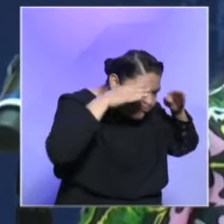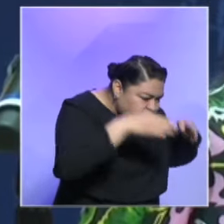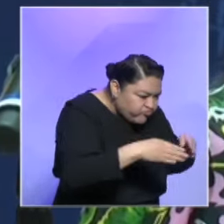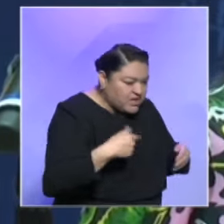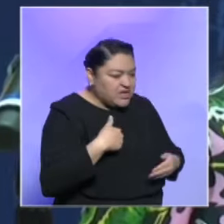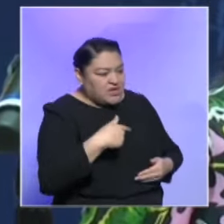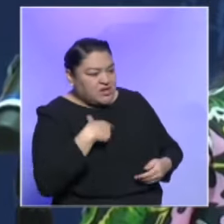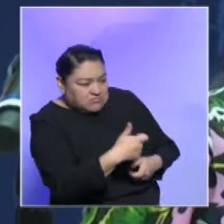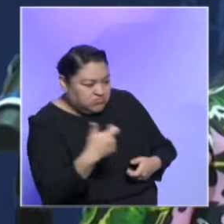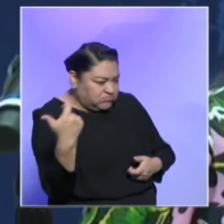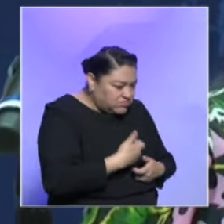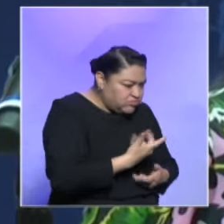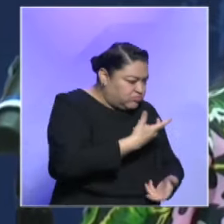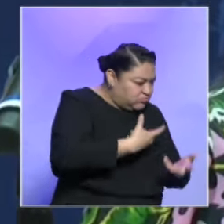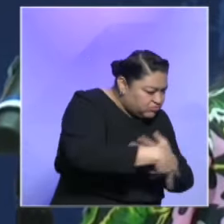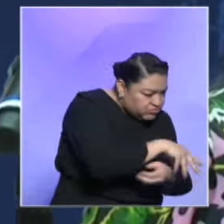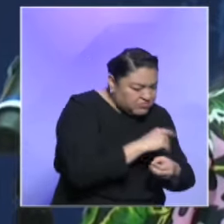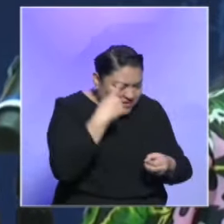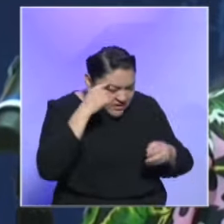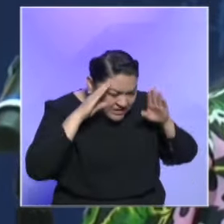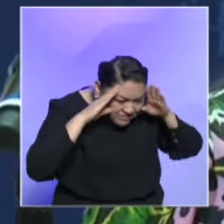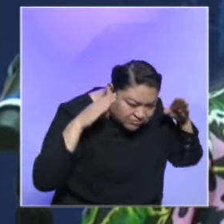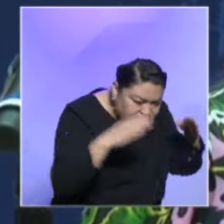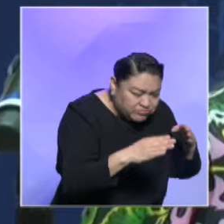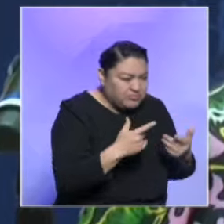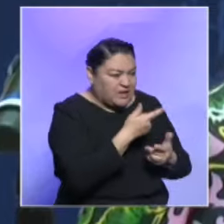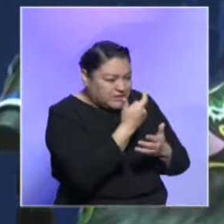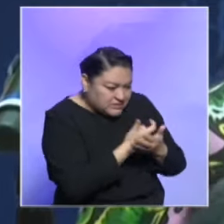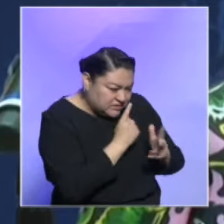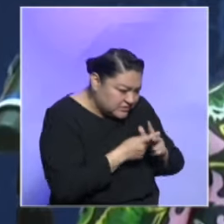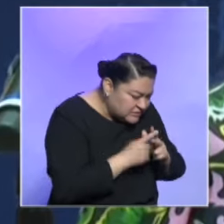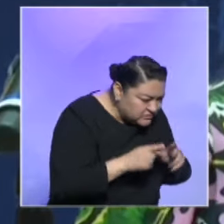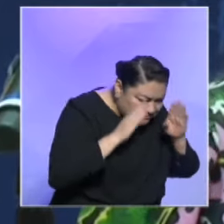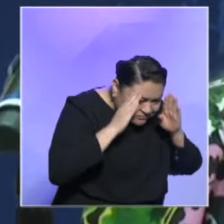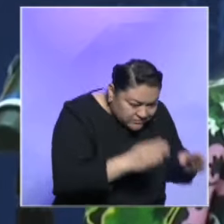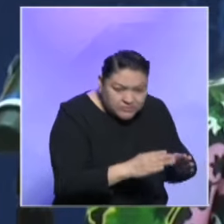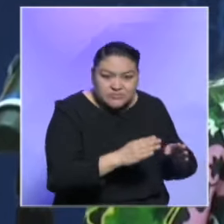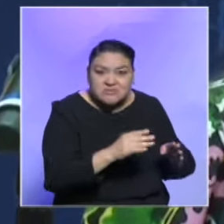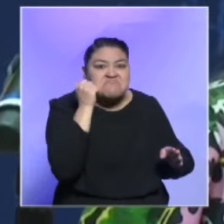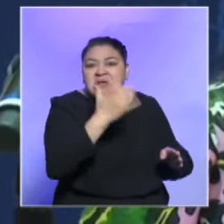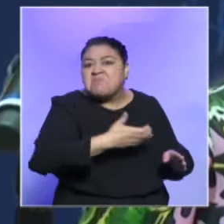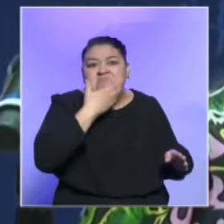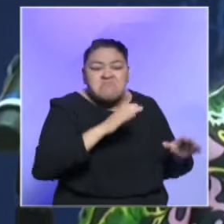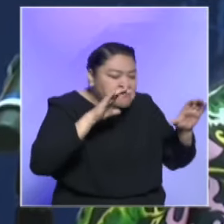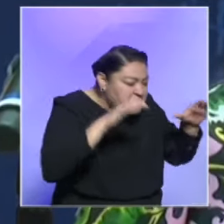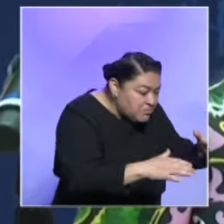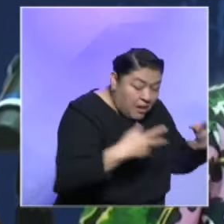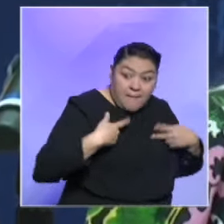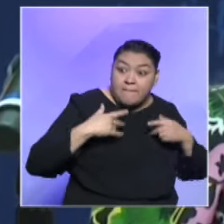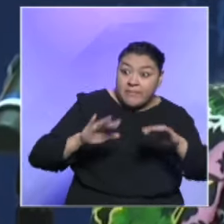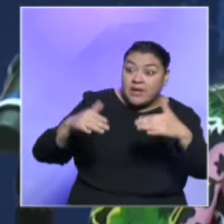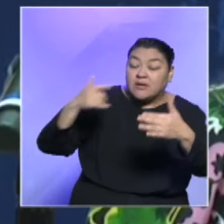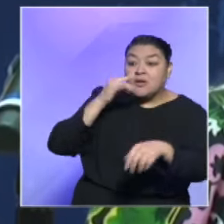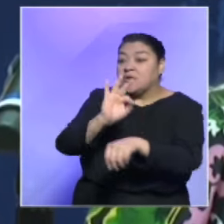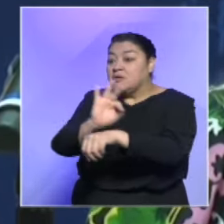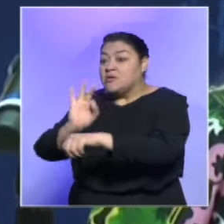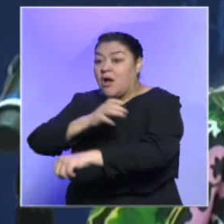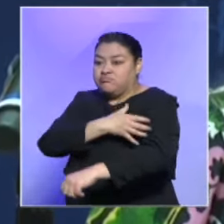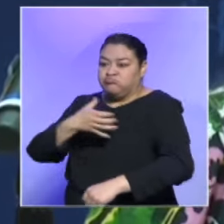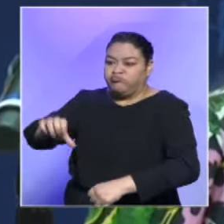el financiamiento público? ¿Qué si la fiscalización? ¿No? Pero no están pensando en empoderamiento